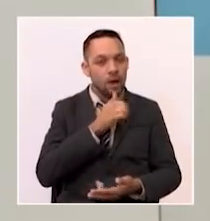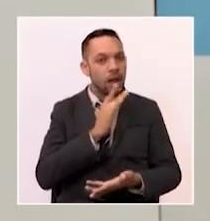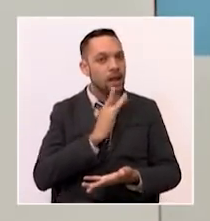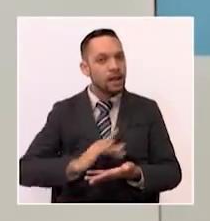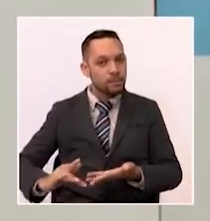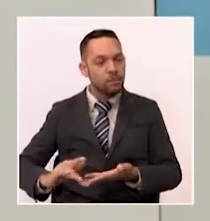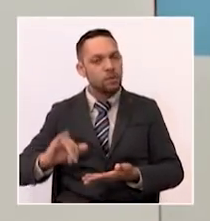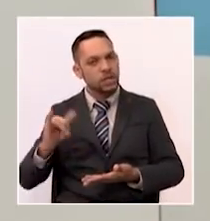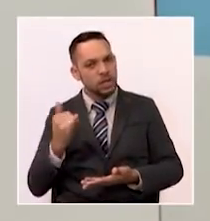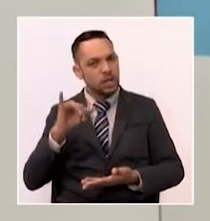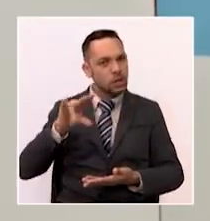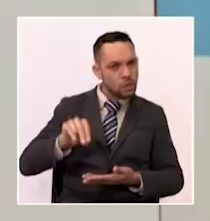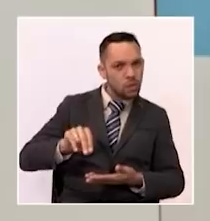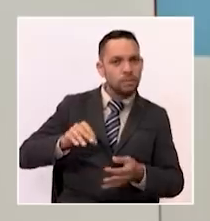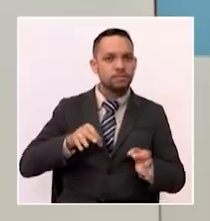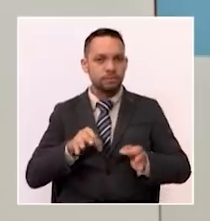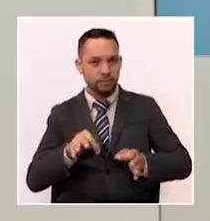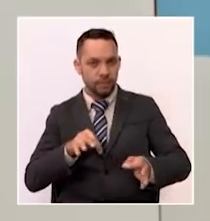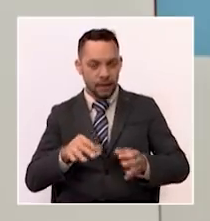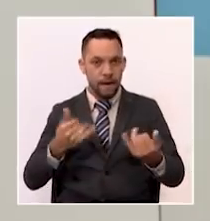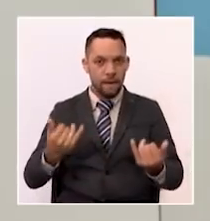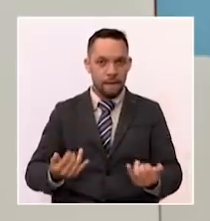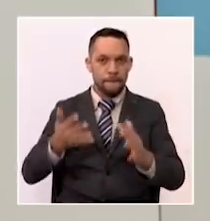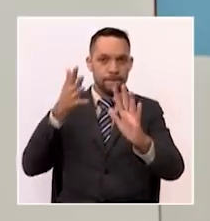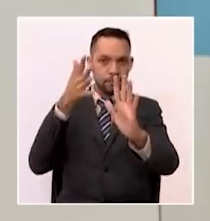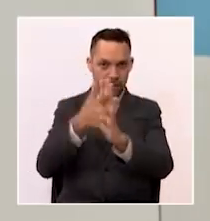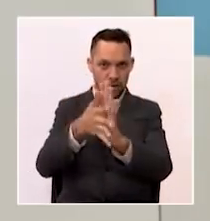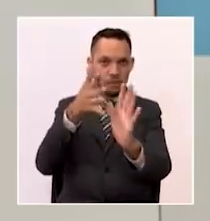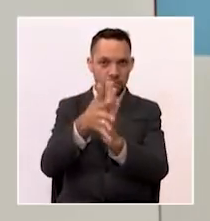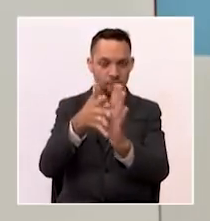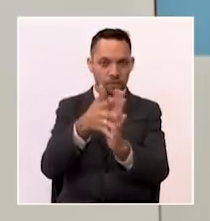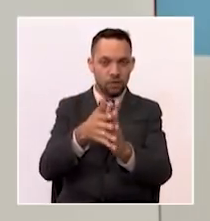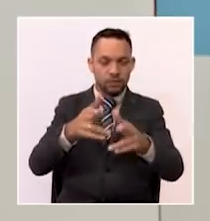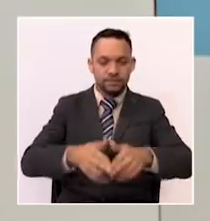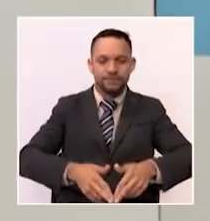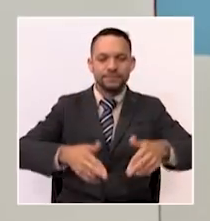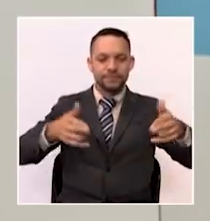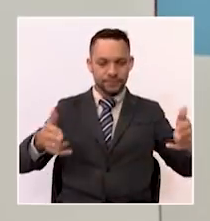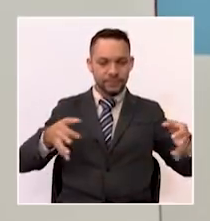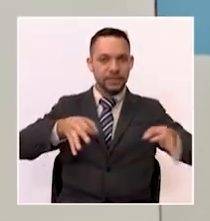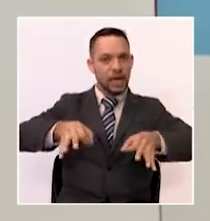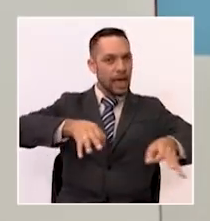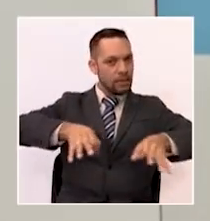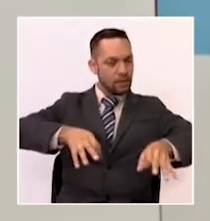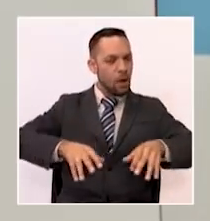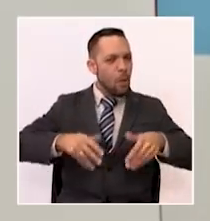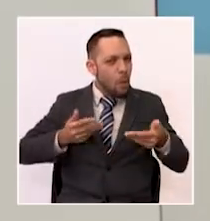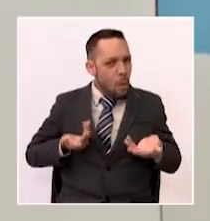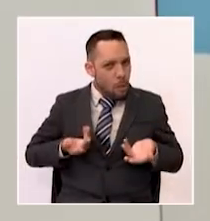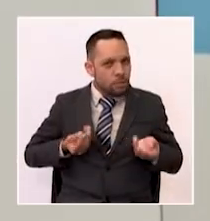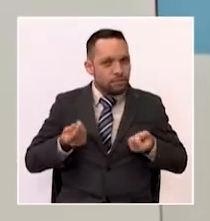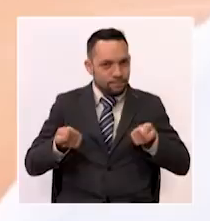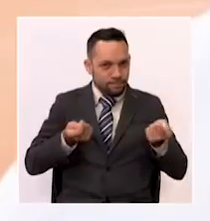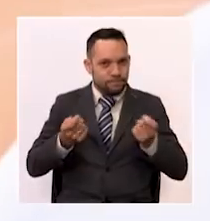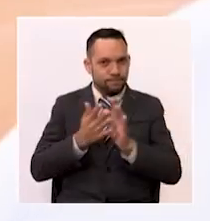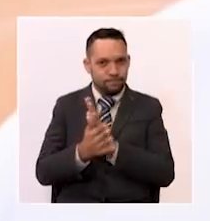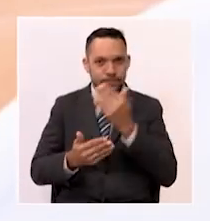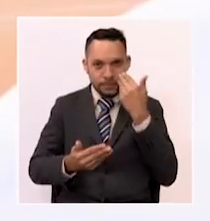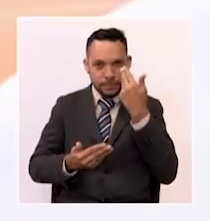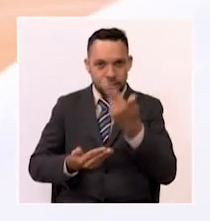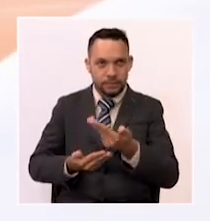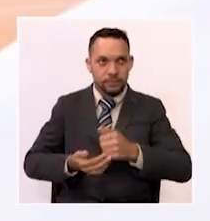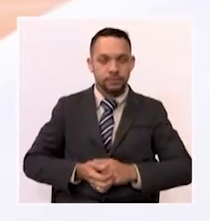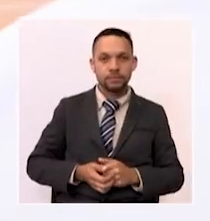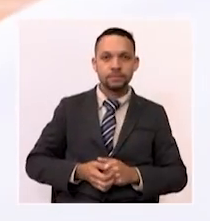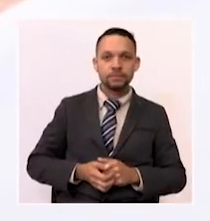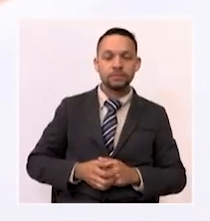nuestra productora Lina Osorio ha preparado un informe muy concreto para contarles cómo pueden ser estos cuidados. El